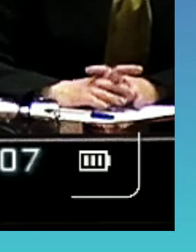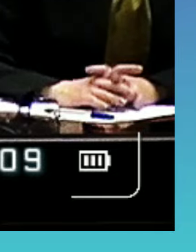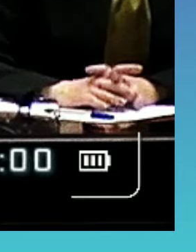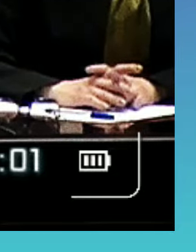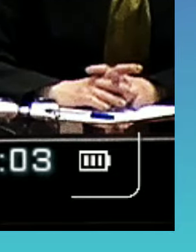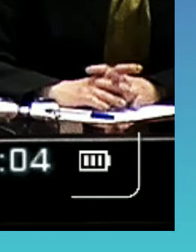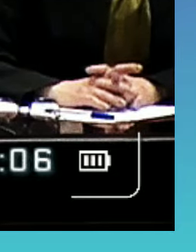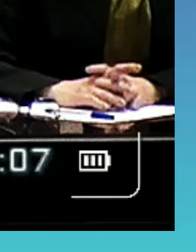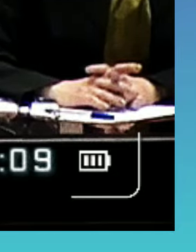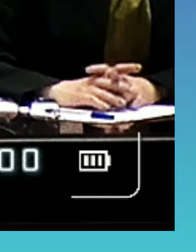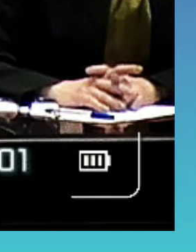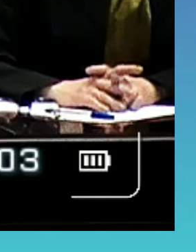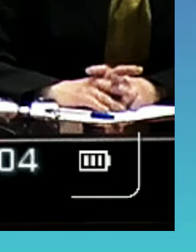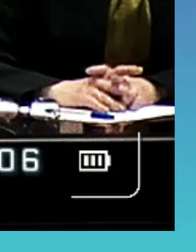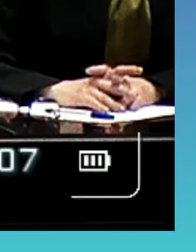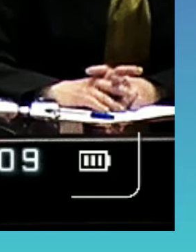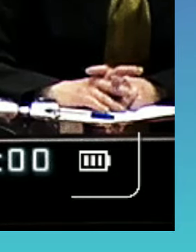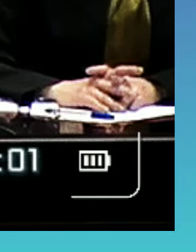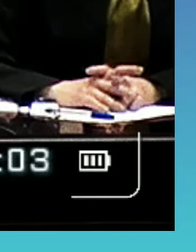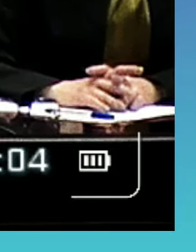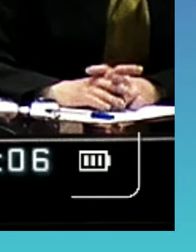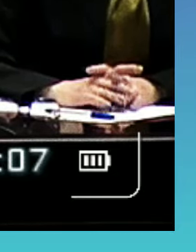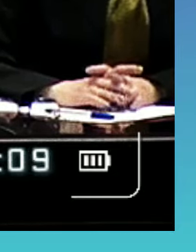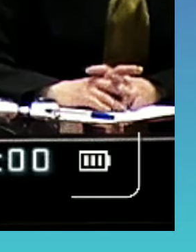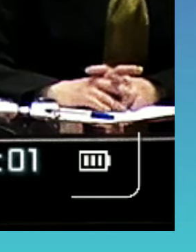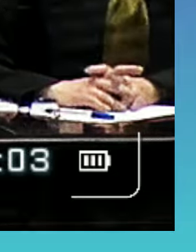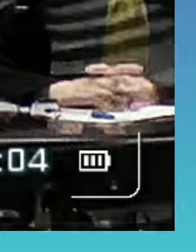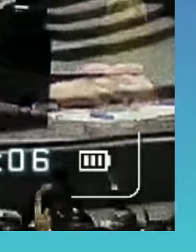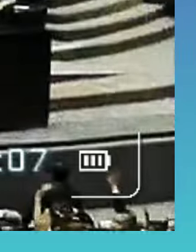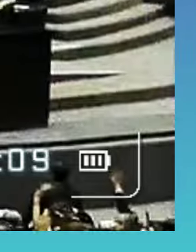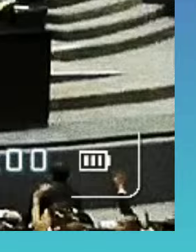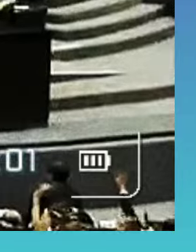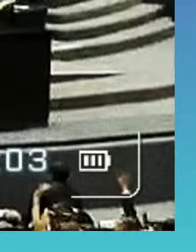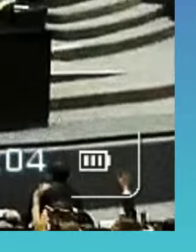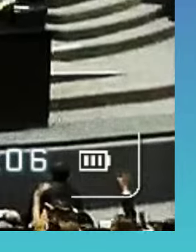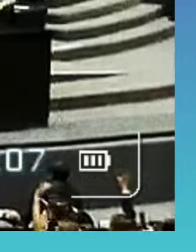tesis que ha invocado el coordinador Monreal.